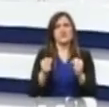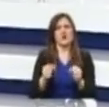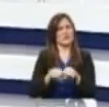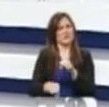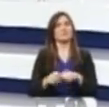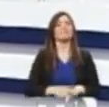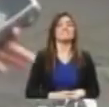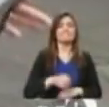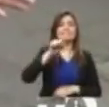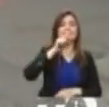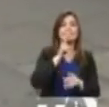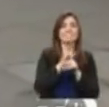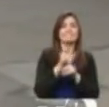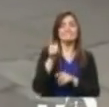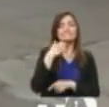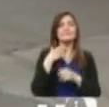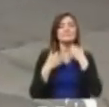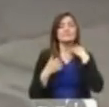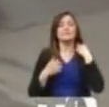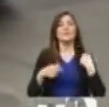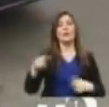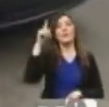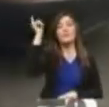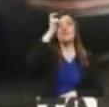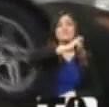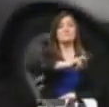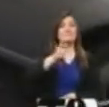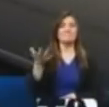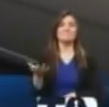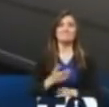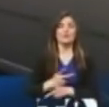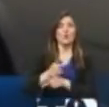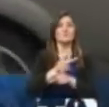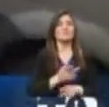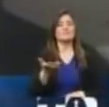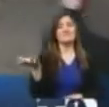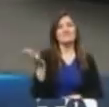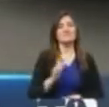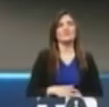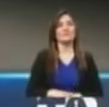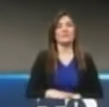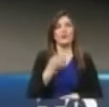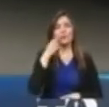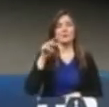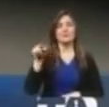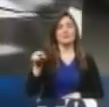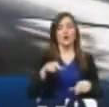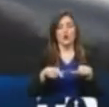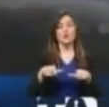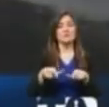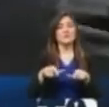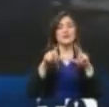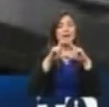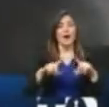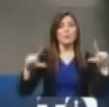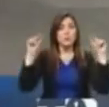Claro, es sumamente complicado, sin duda, transitar por aquí con precaución. Miren ustedes, hay baches aquí precisamente en esta intersección de la